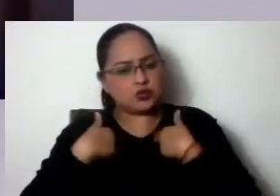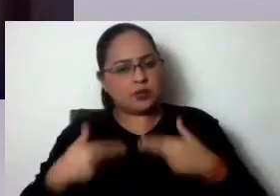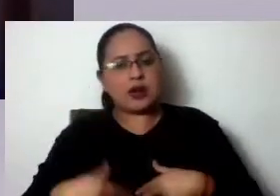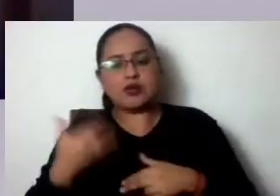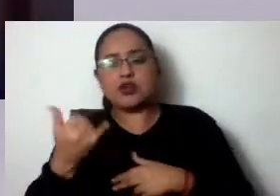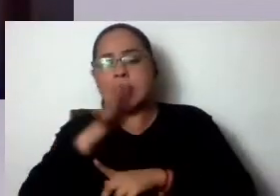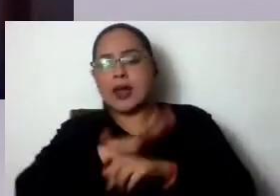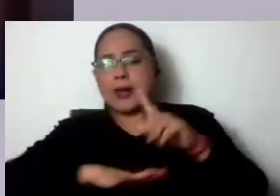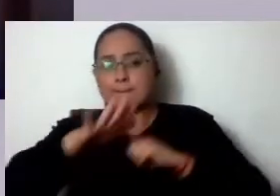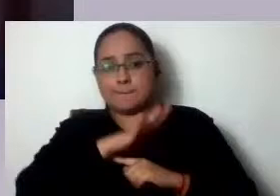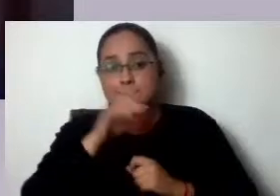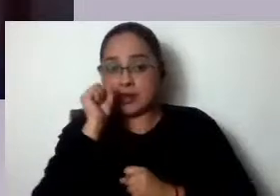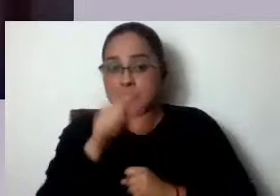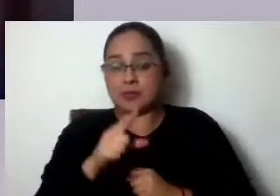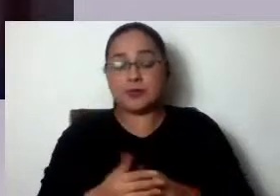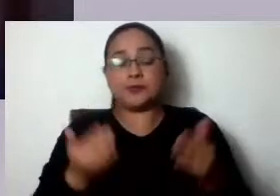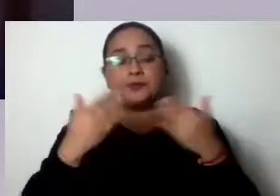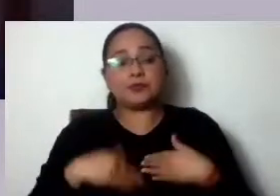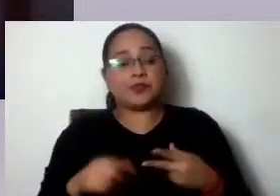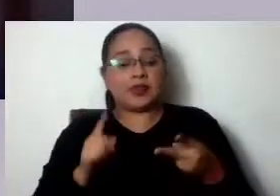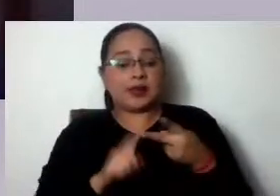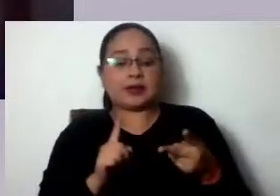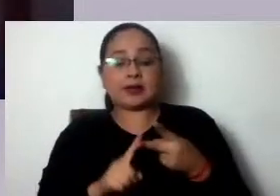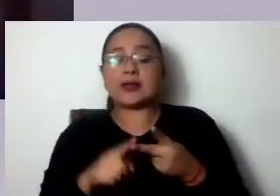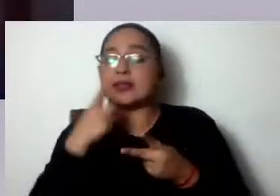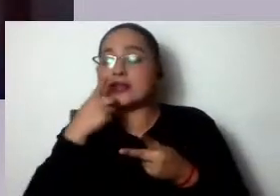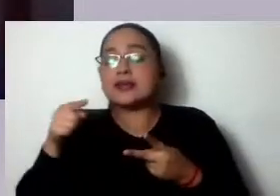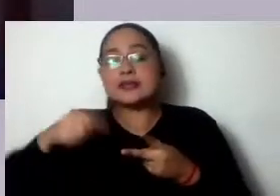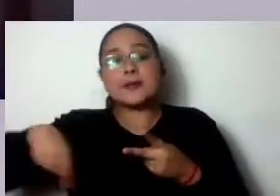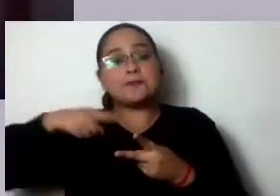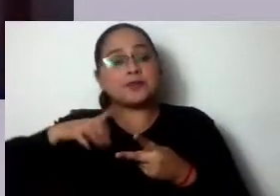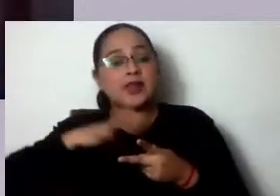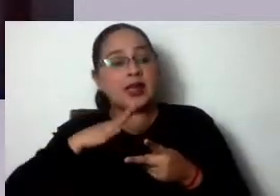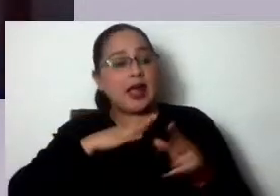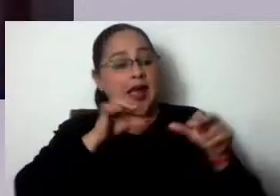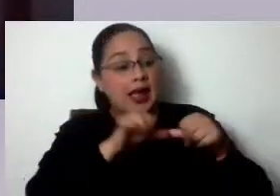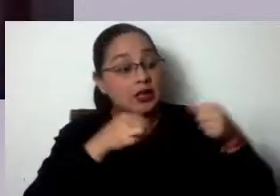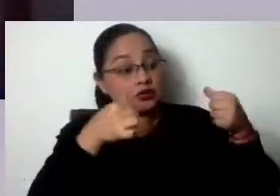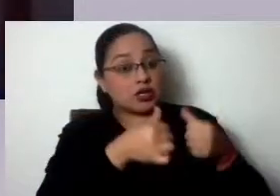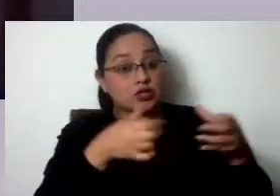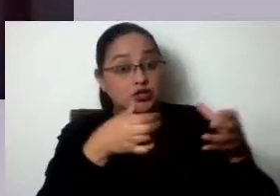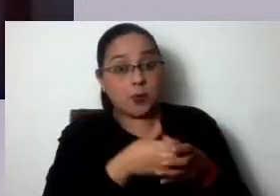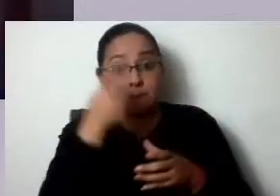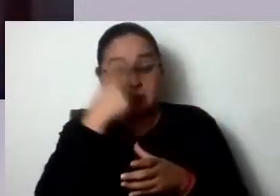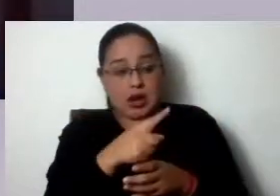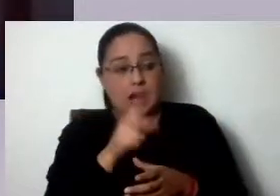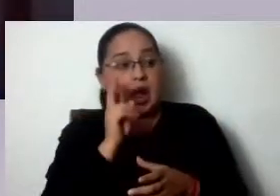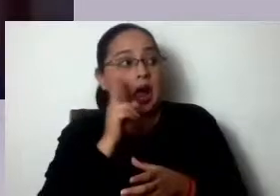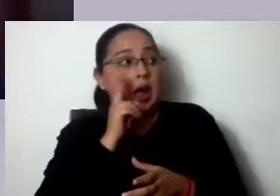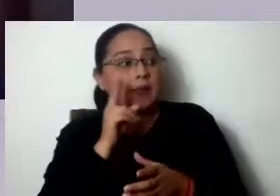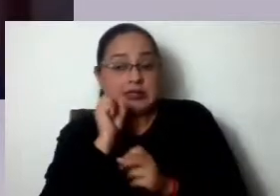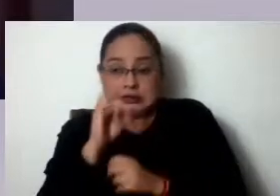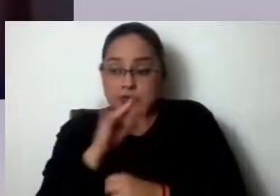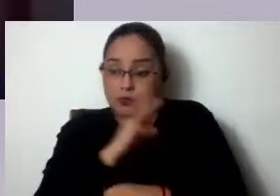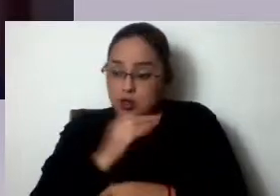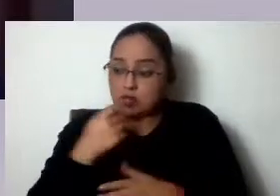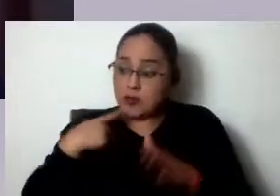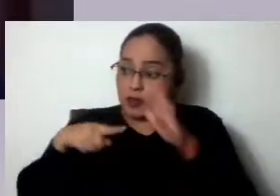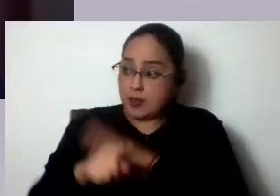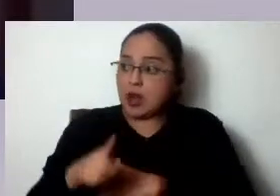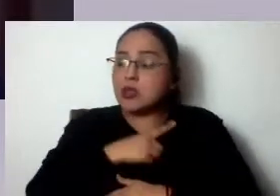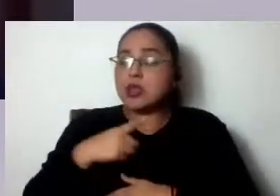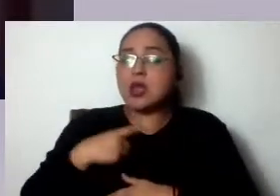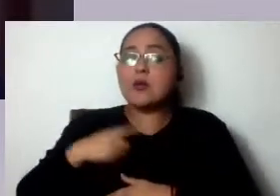segundo punto la sala concluyó que no puede existir que la asociación civil para acreditar su interés legítimo deba demostrar